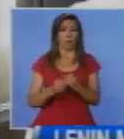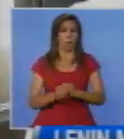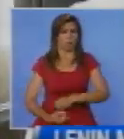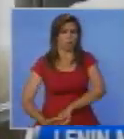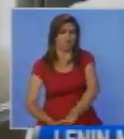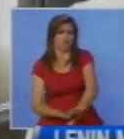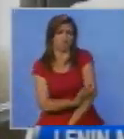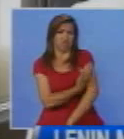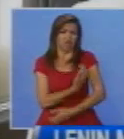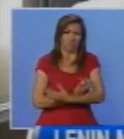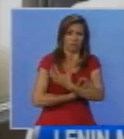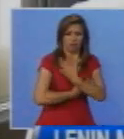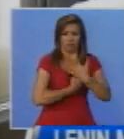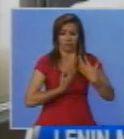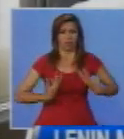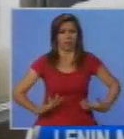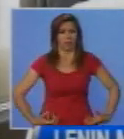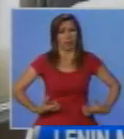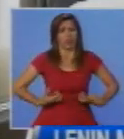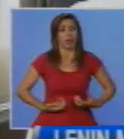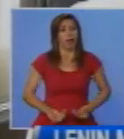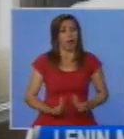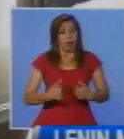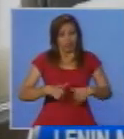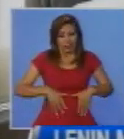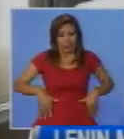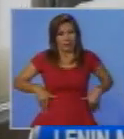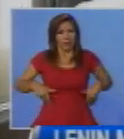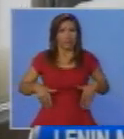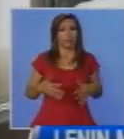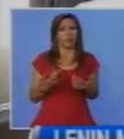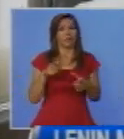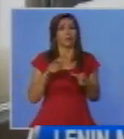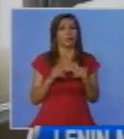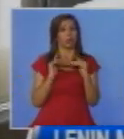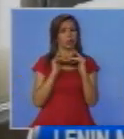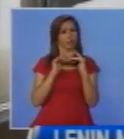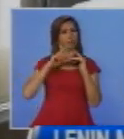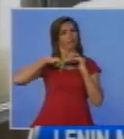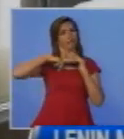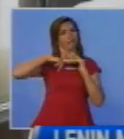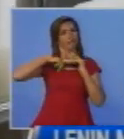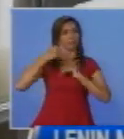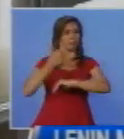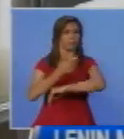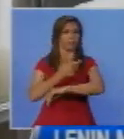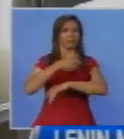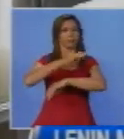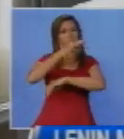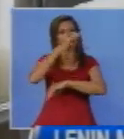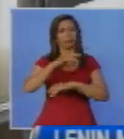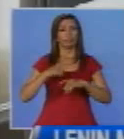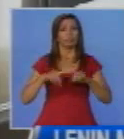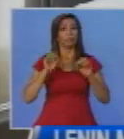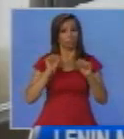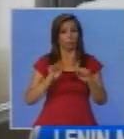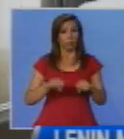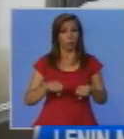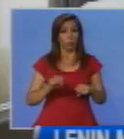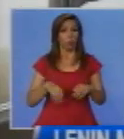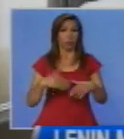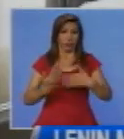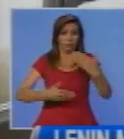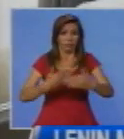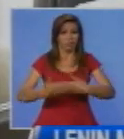ha provocado, pues, obviamente, alteraciones importantes. Que el paciente al momento tiene la probabilidad elevada de ser